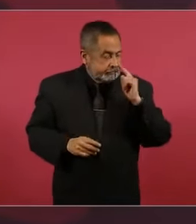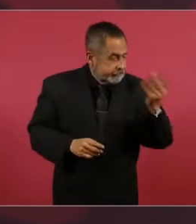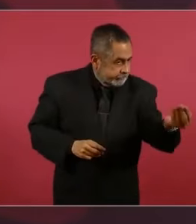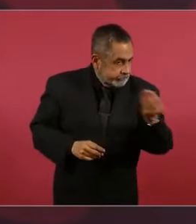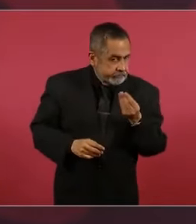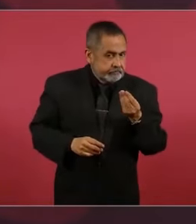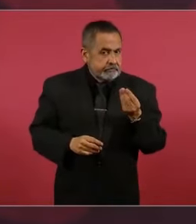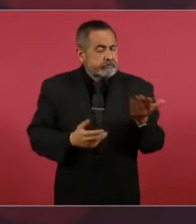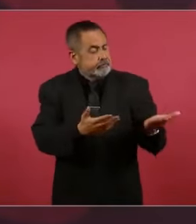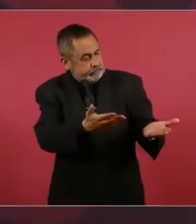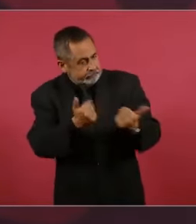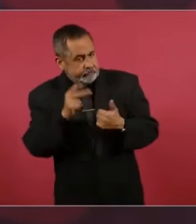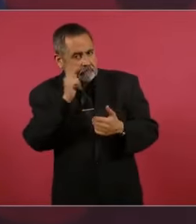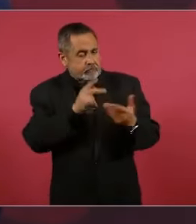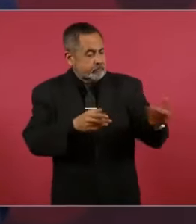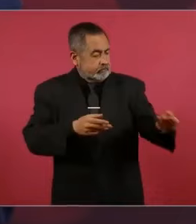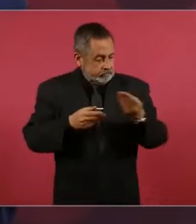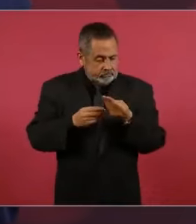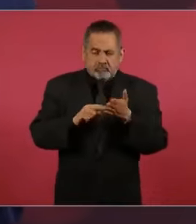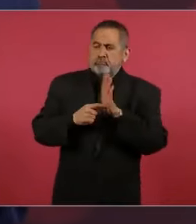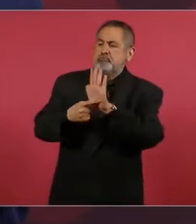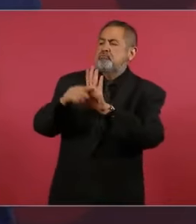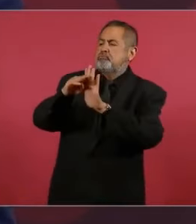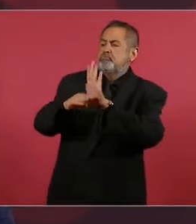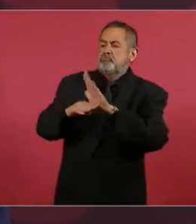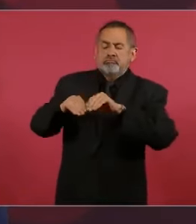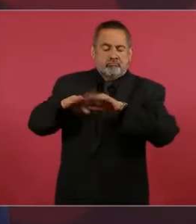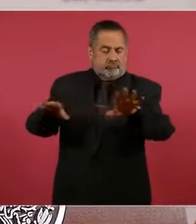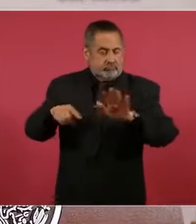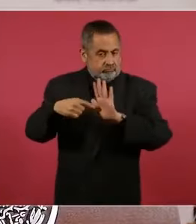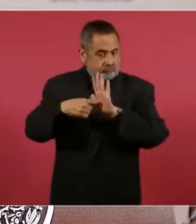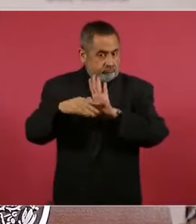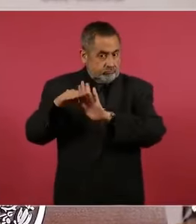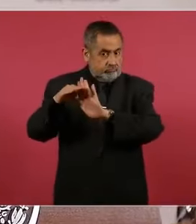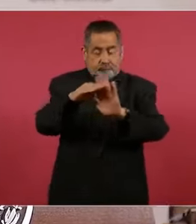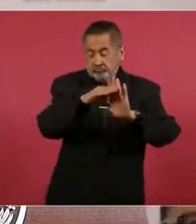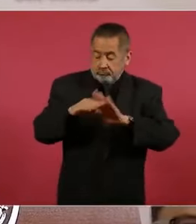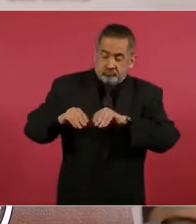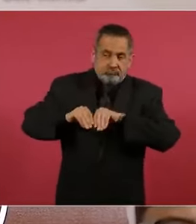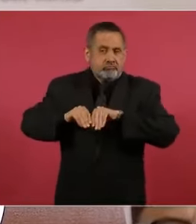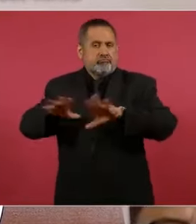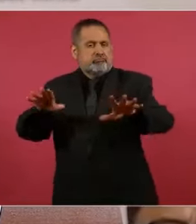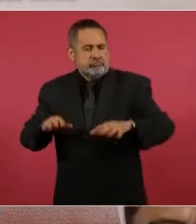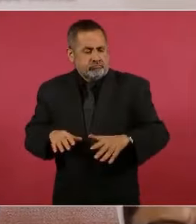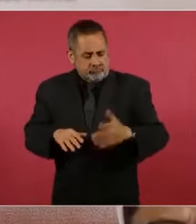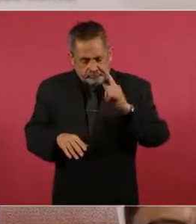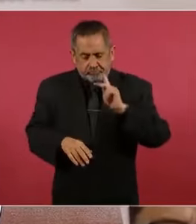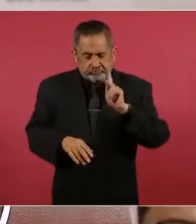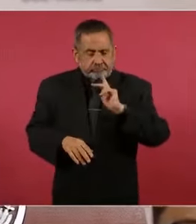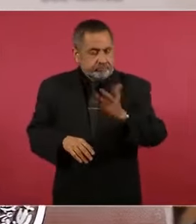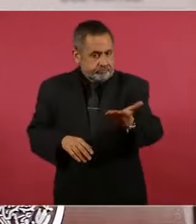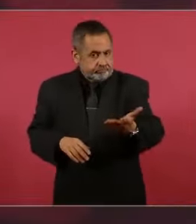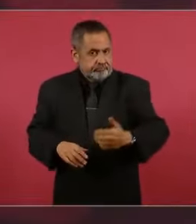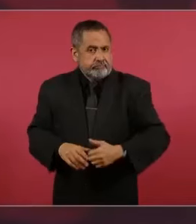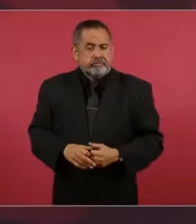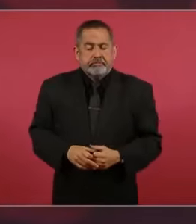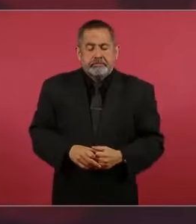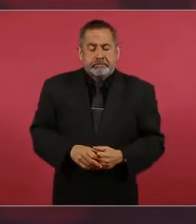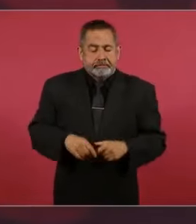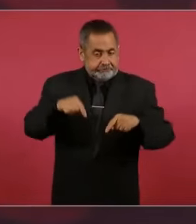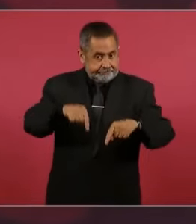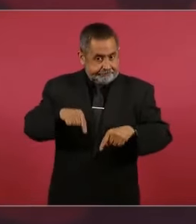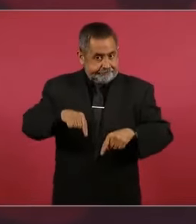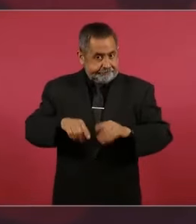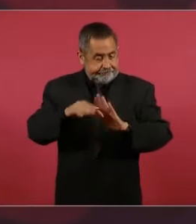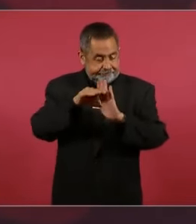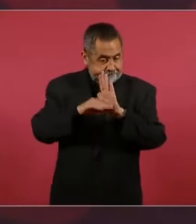si las tiene, que me las dé, aquí las damos a conocer y aquí